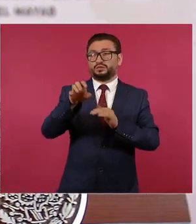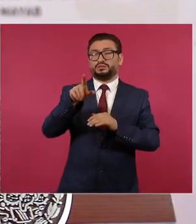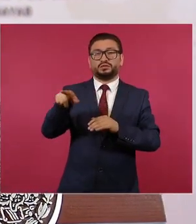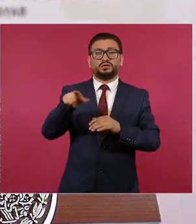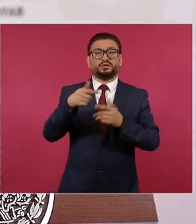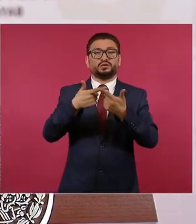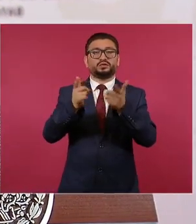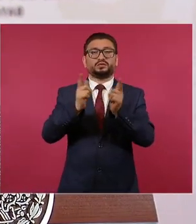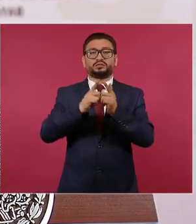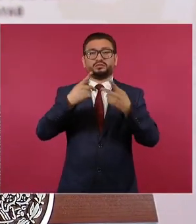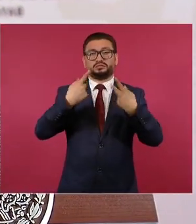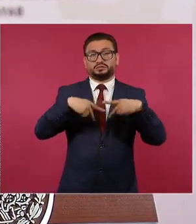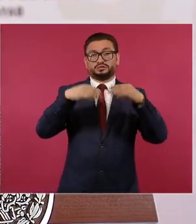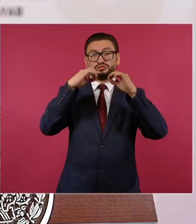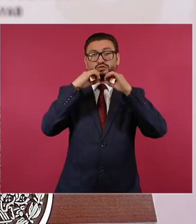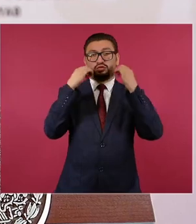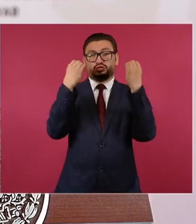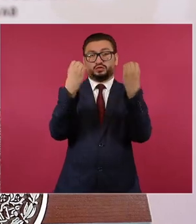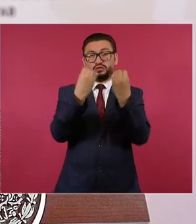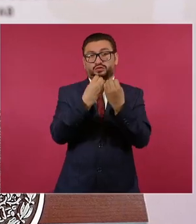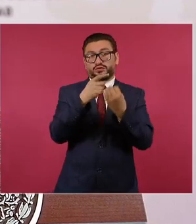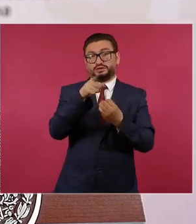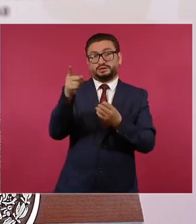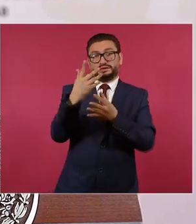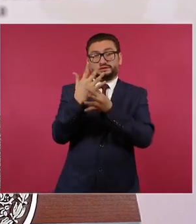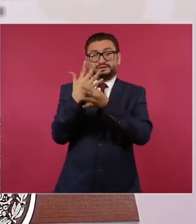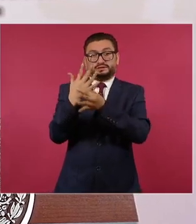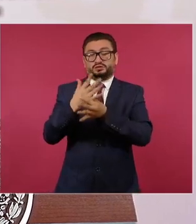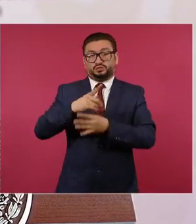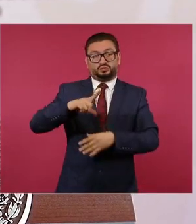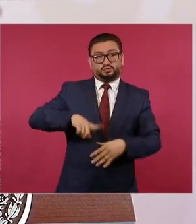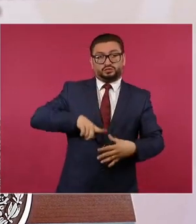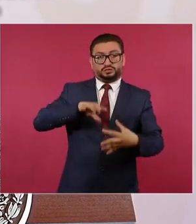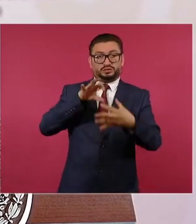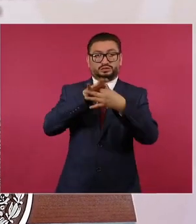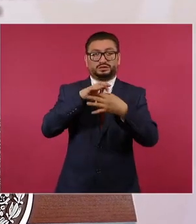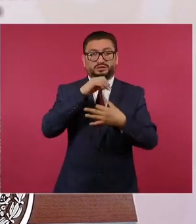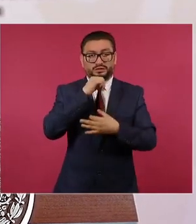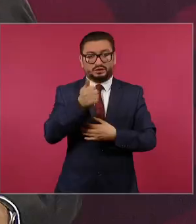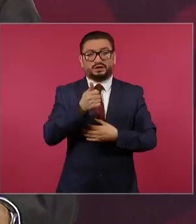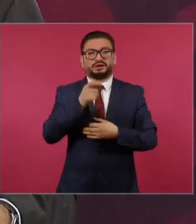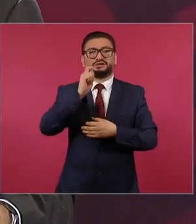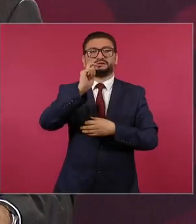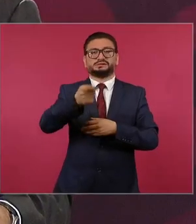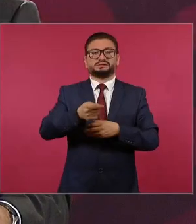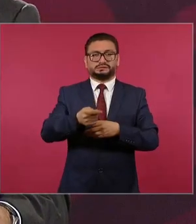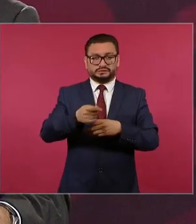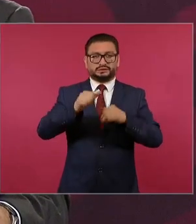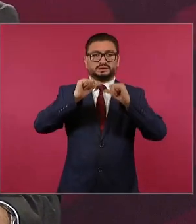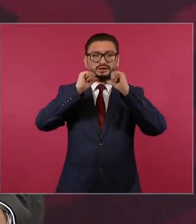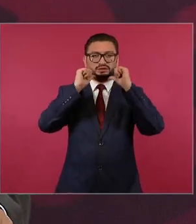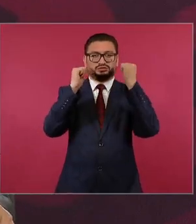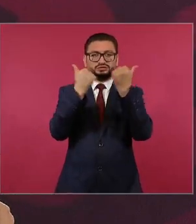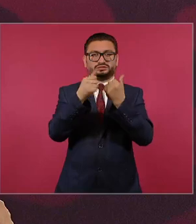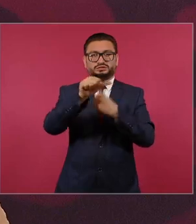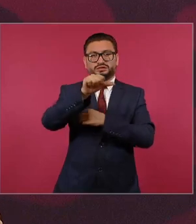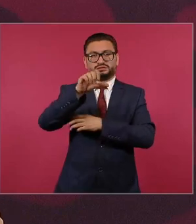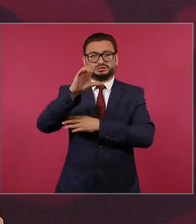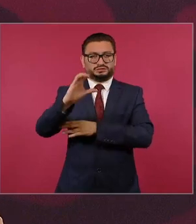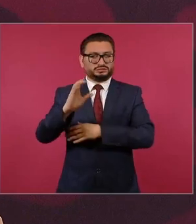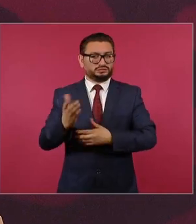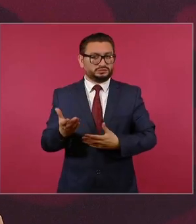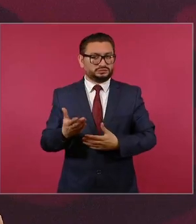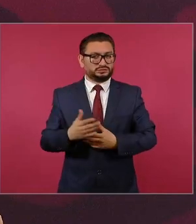organizaciones supuestamente no gubernamentales, la llamada sociedad civil,